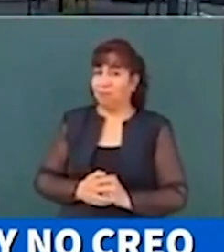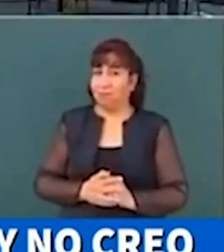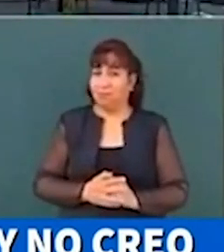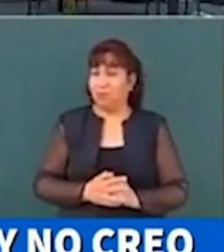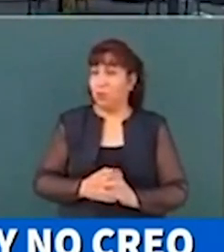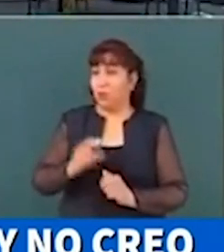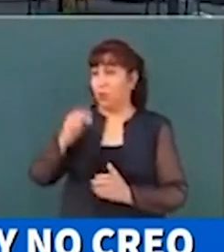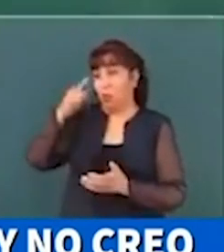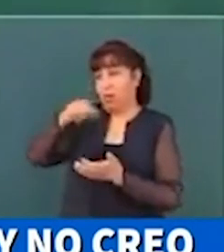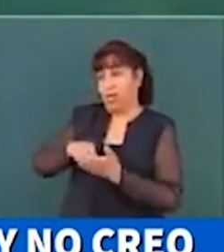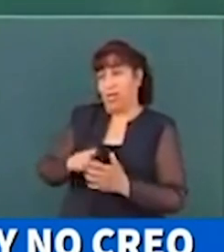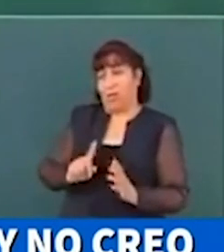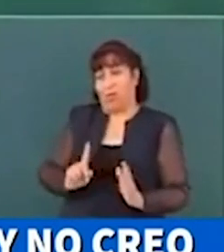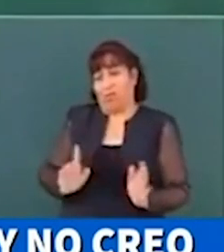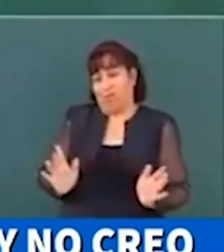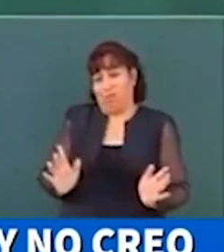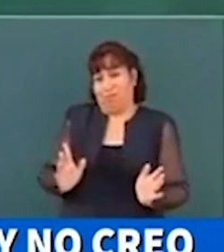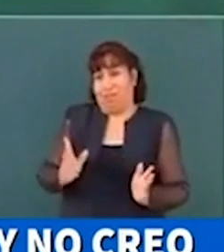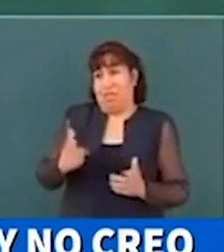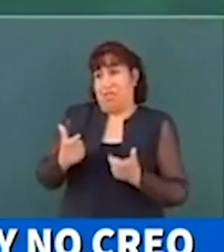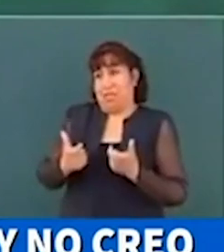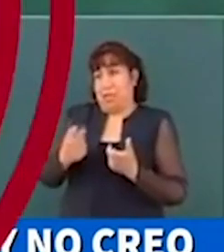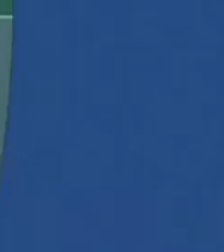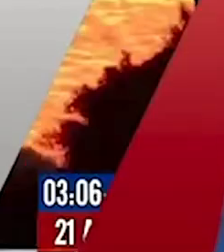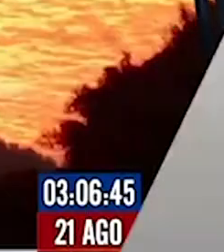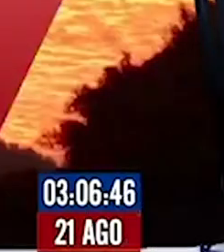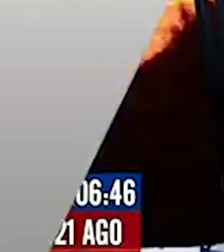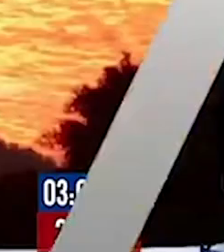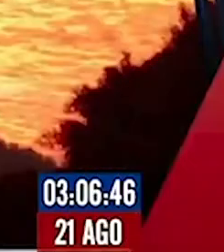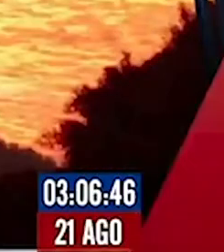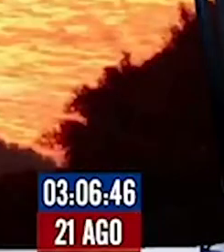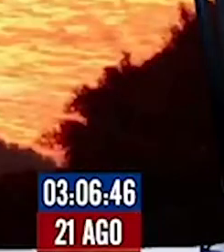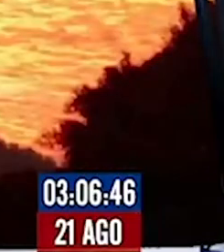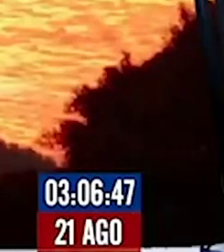O no creo que haya sido dinero del gobierno.